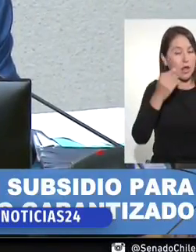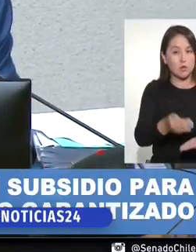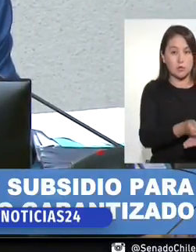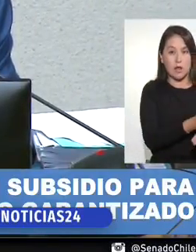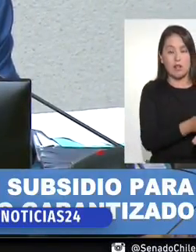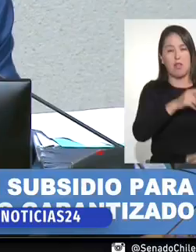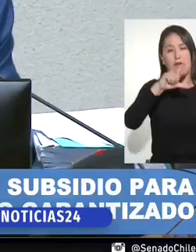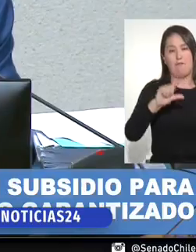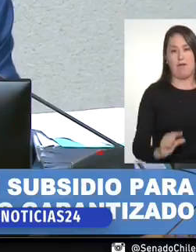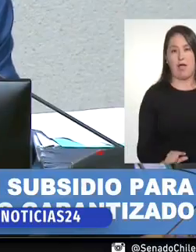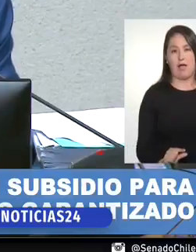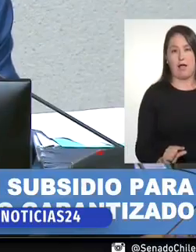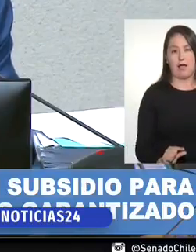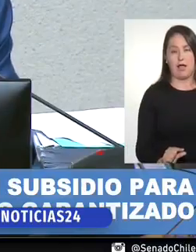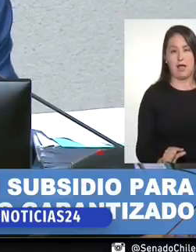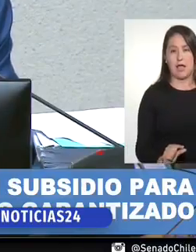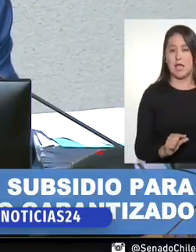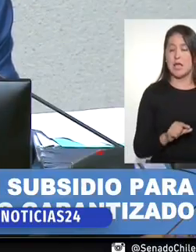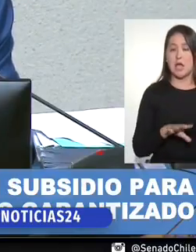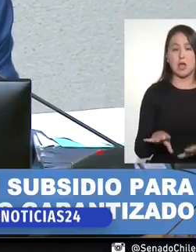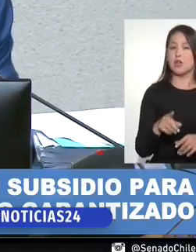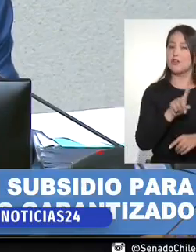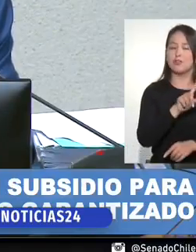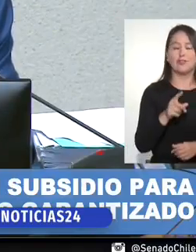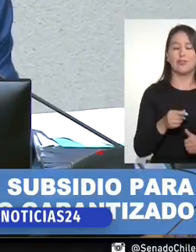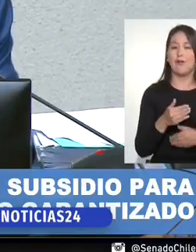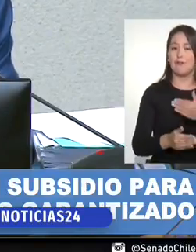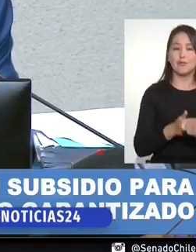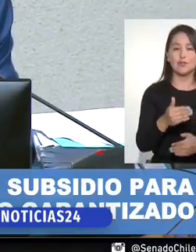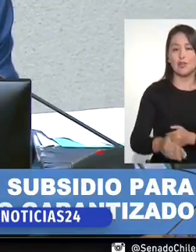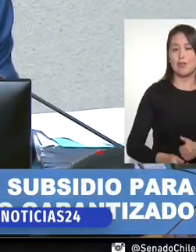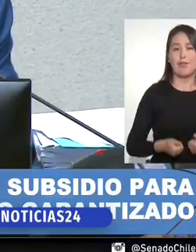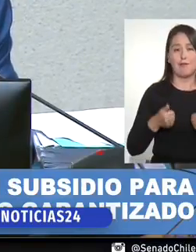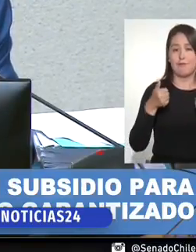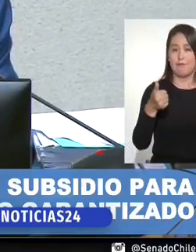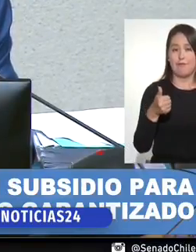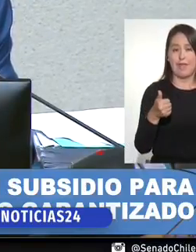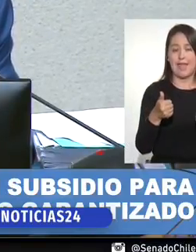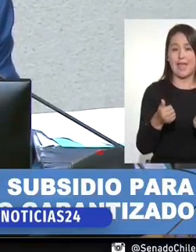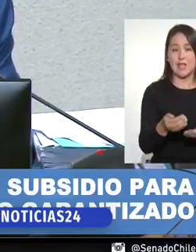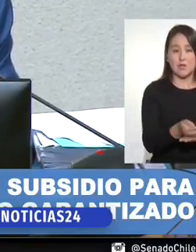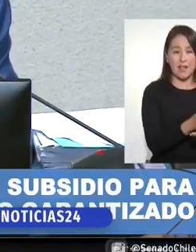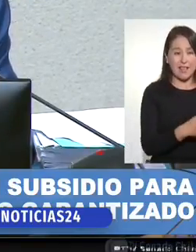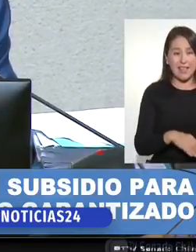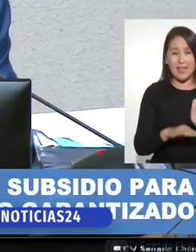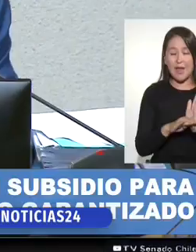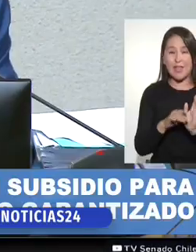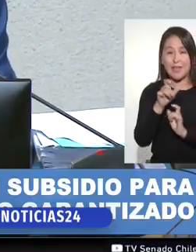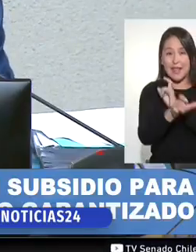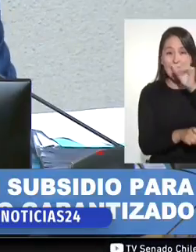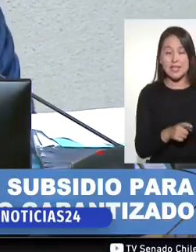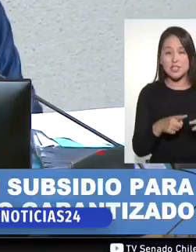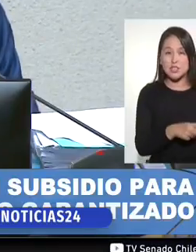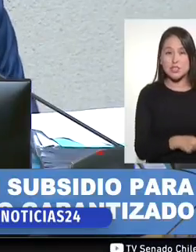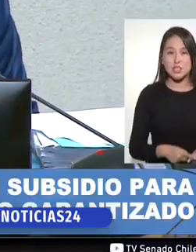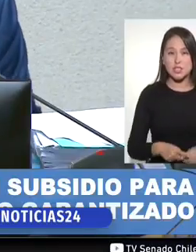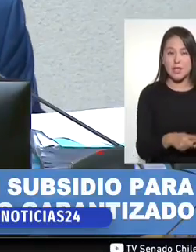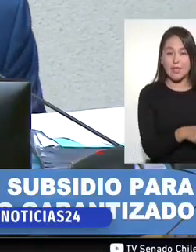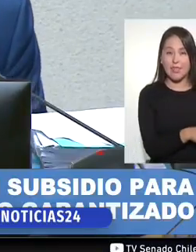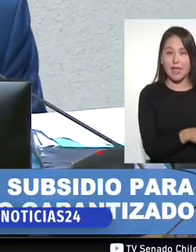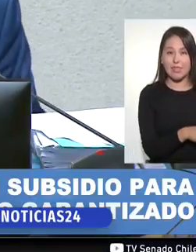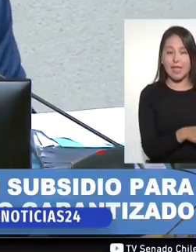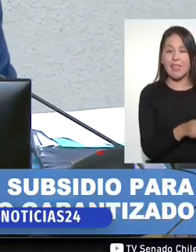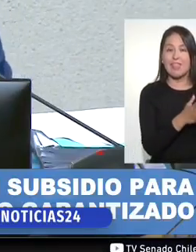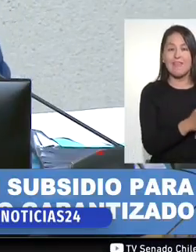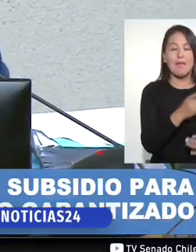ojalá tener una aprobación unánime en el Senado y una confirmación en la Cámara de Diputados el día de mañana. Ministro, la discusión no ha sido fácil, de hecho este